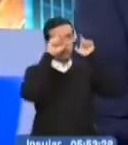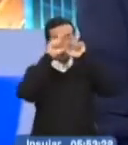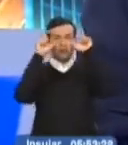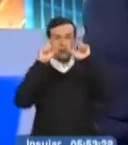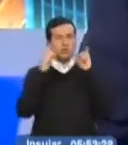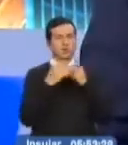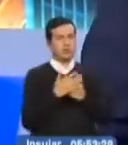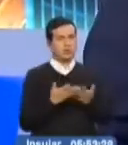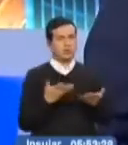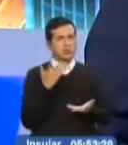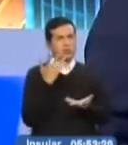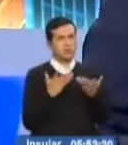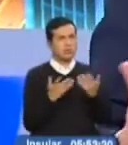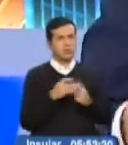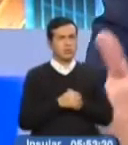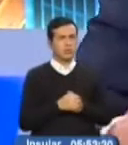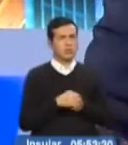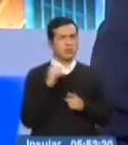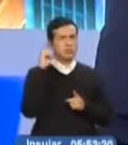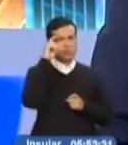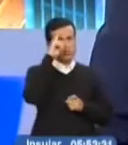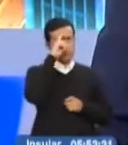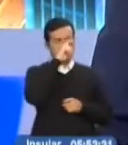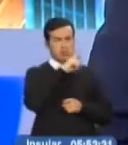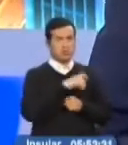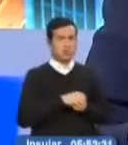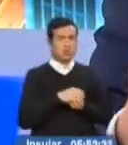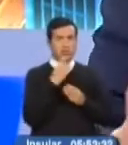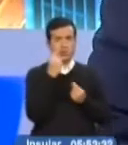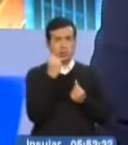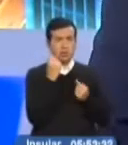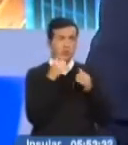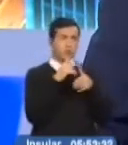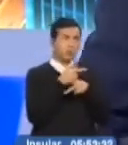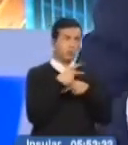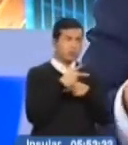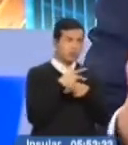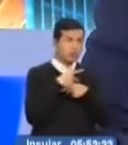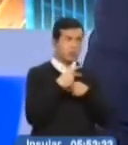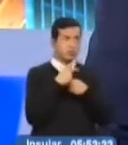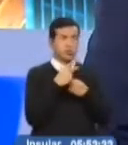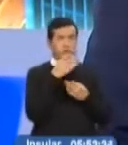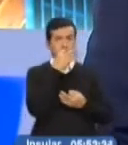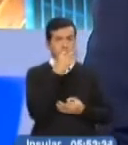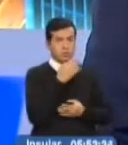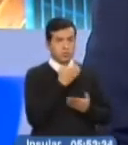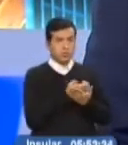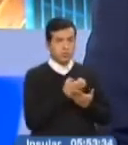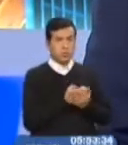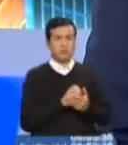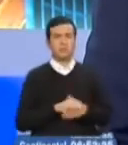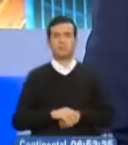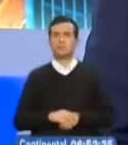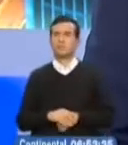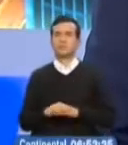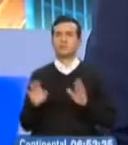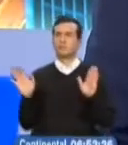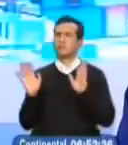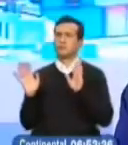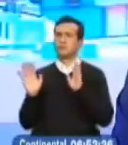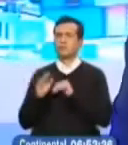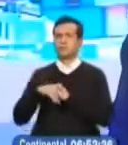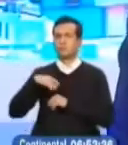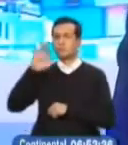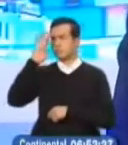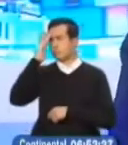En ese sentido, ¿no estamos complicando más la estructura de costo del sector productivo, del sector formal de la economía? No, estimado Carlos,